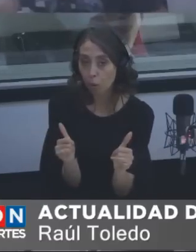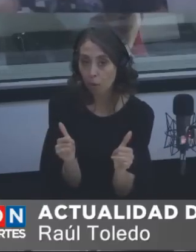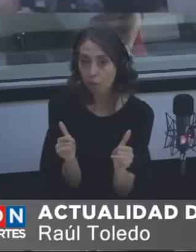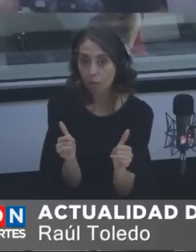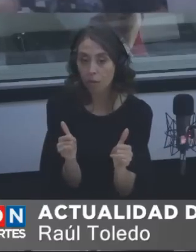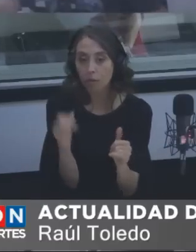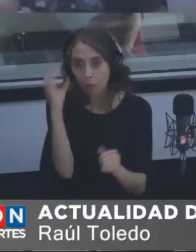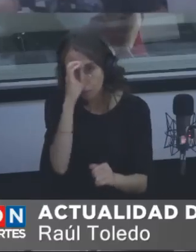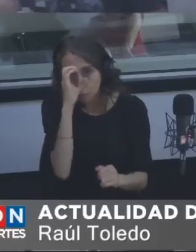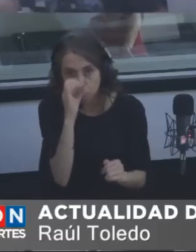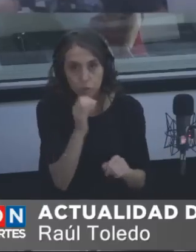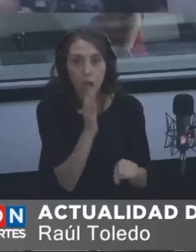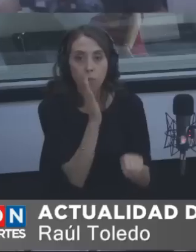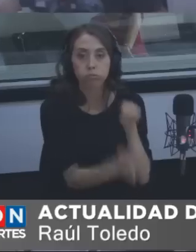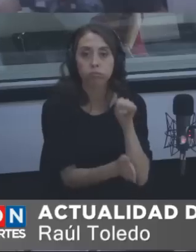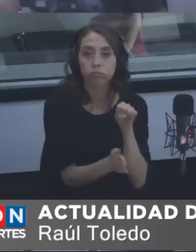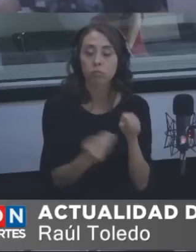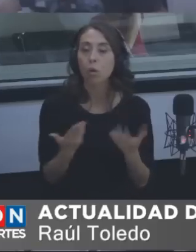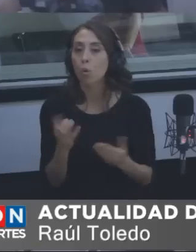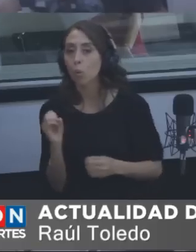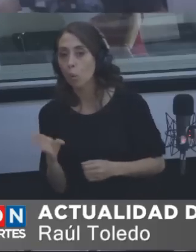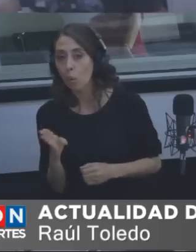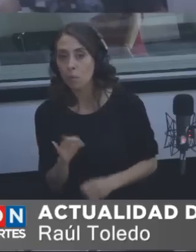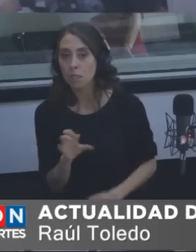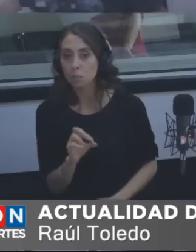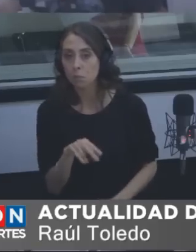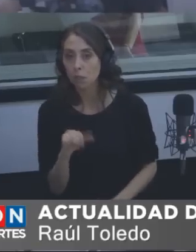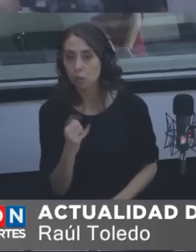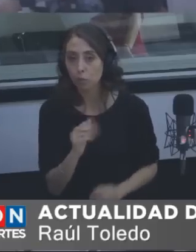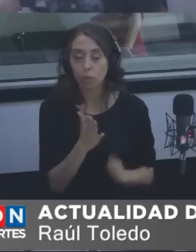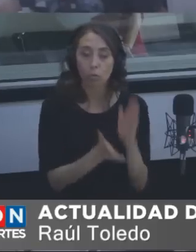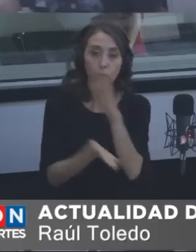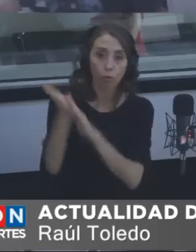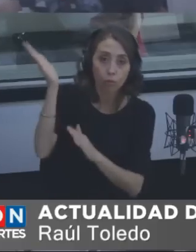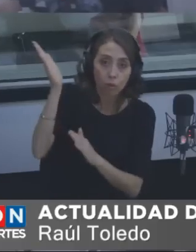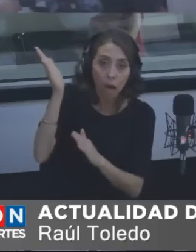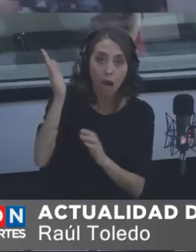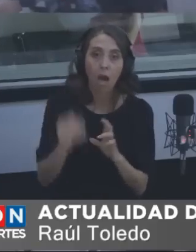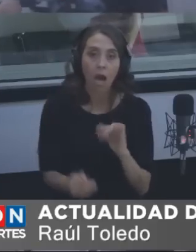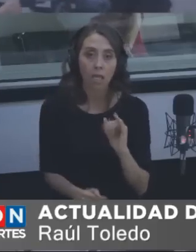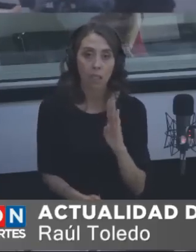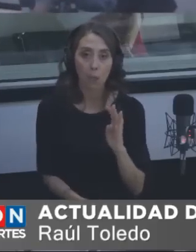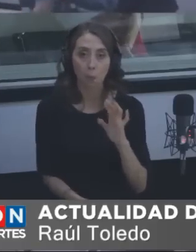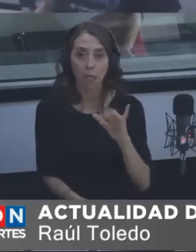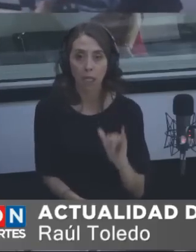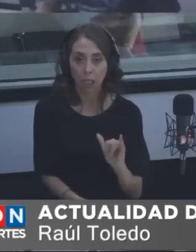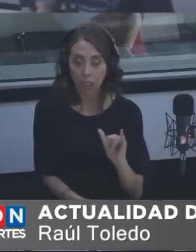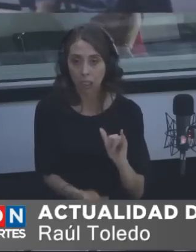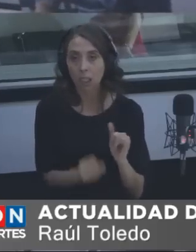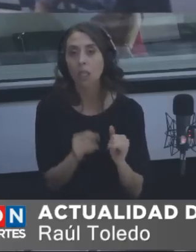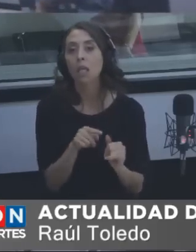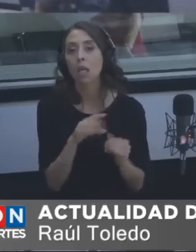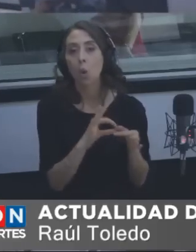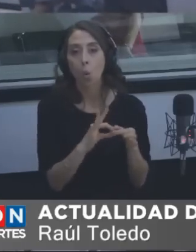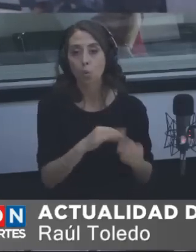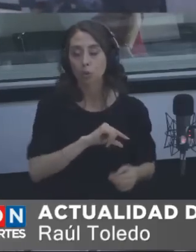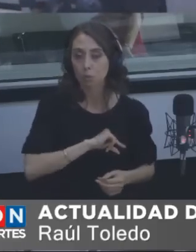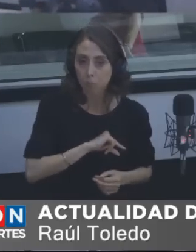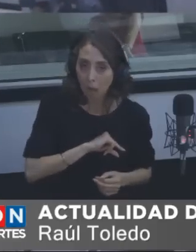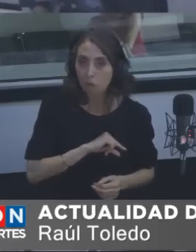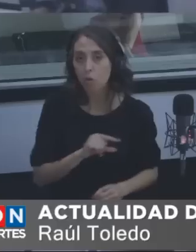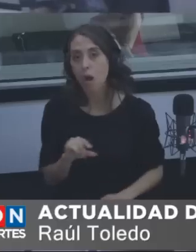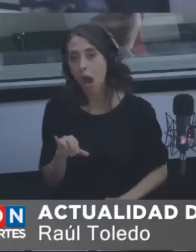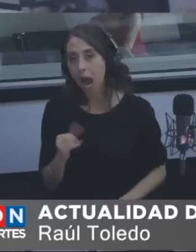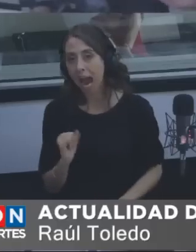están buscando equipo. Por ejemplo, Juan Carlos Espinosa, que puede partir, el mismo caso de Riverín Muñoz, que ya te habíamos mencionado, que es la Unión Española. Lo de